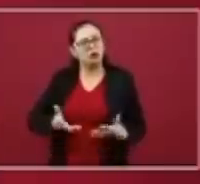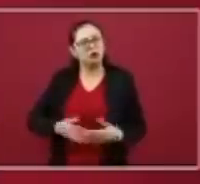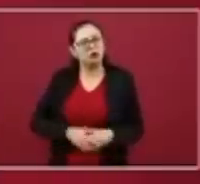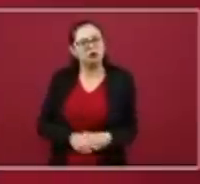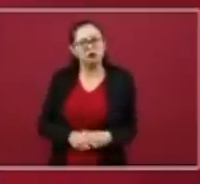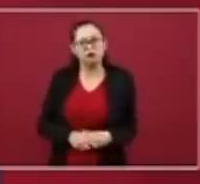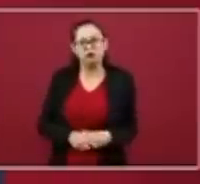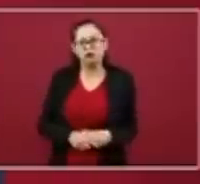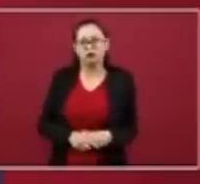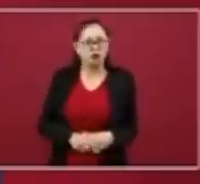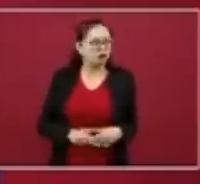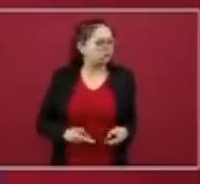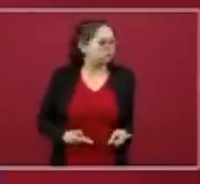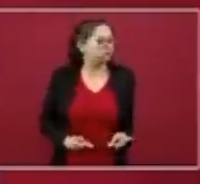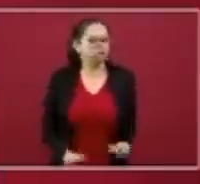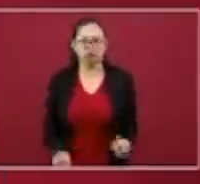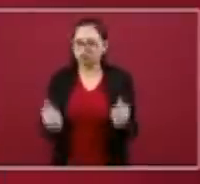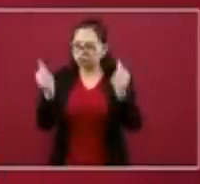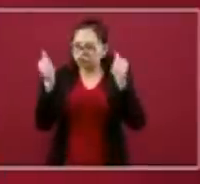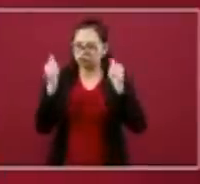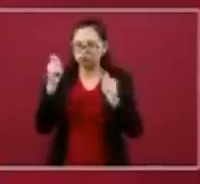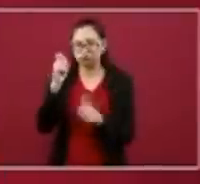Era un gastadero tremendo,